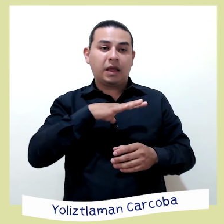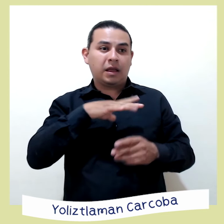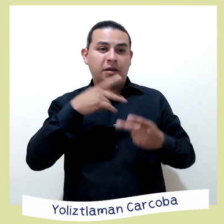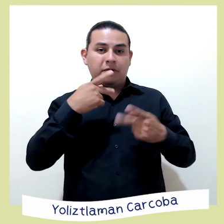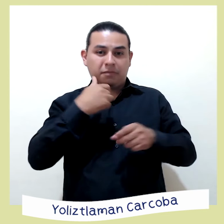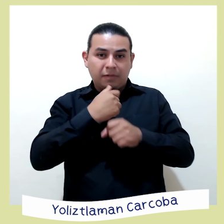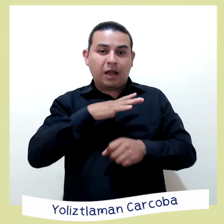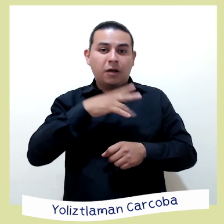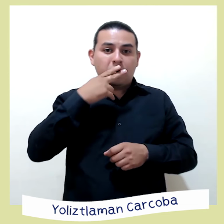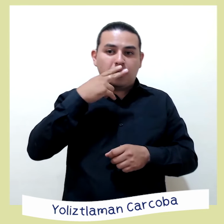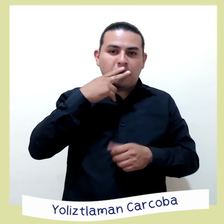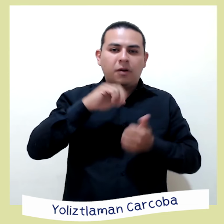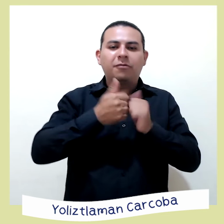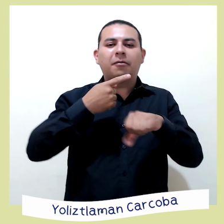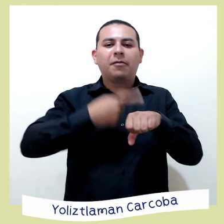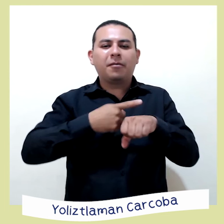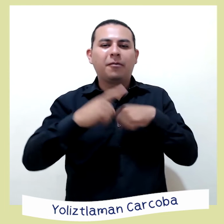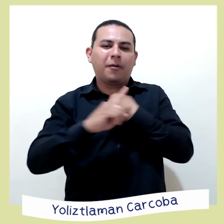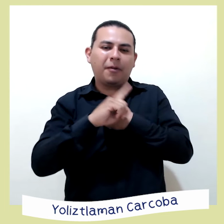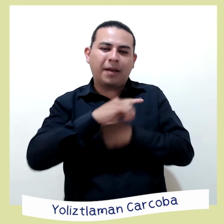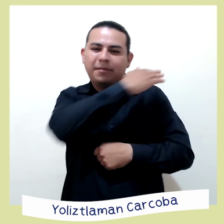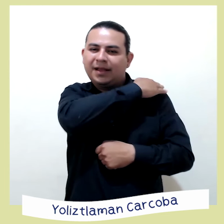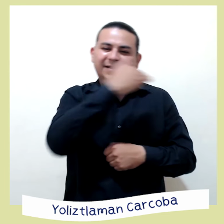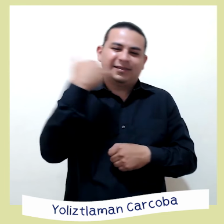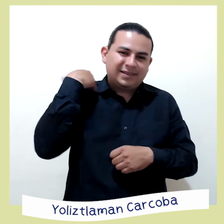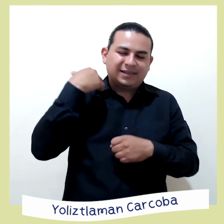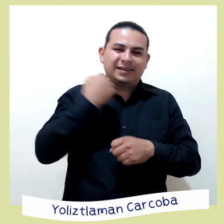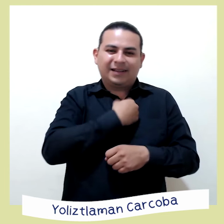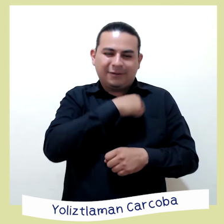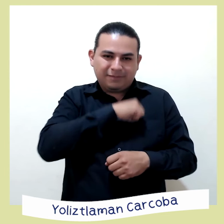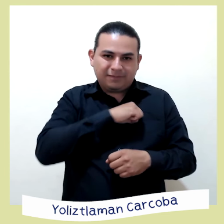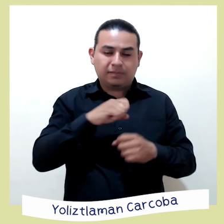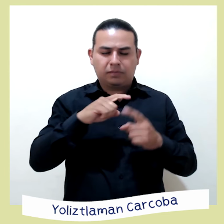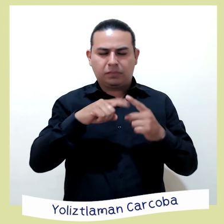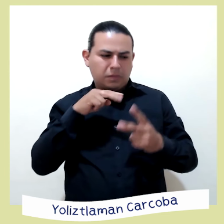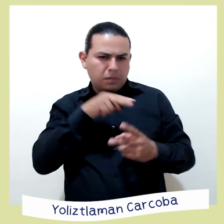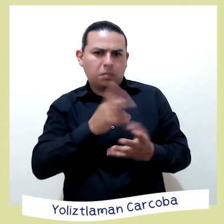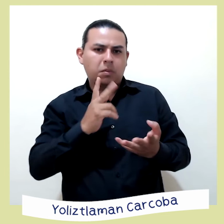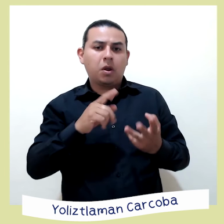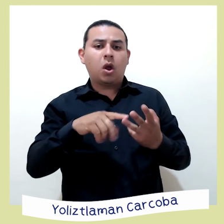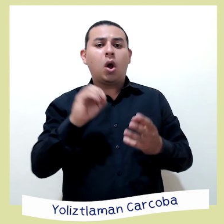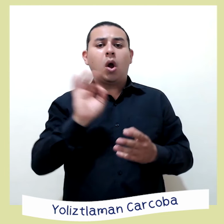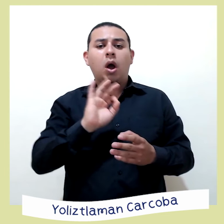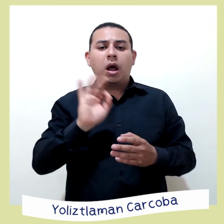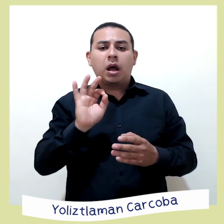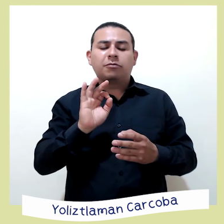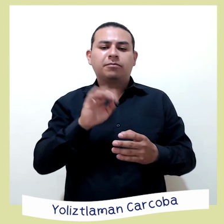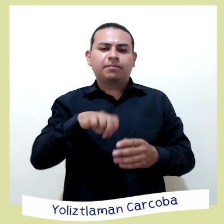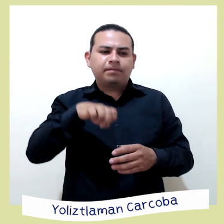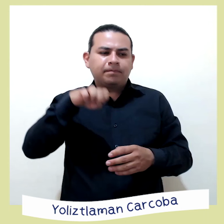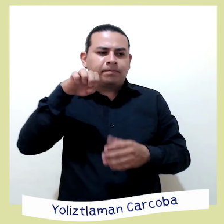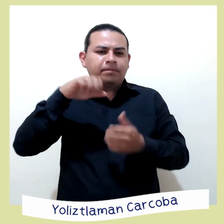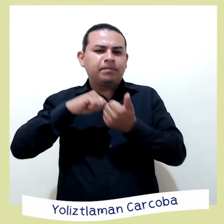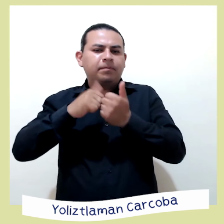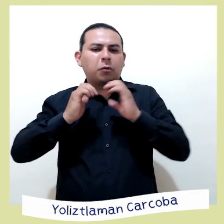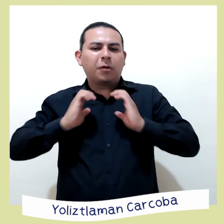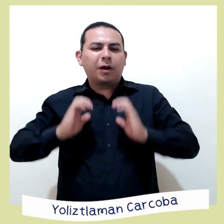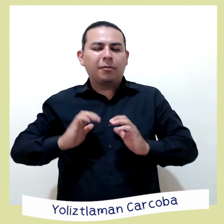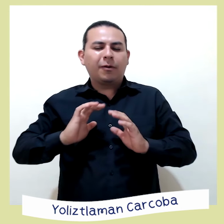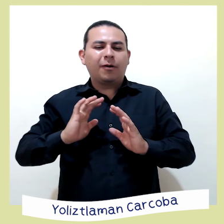por tanto fumar, pues ya tengo un problema pulmonar, tengo EPOC, pero sigo adelante. Sin